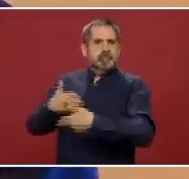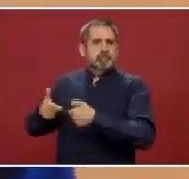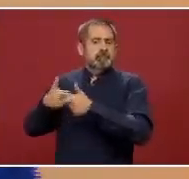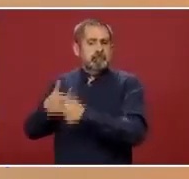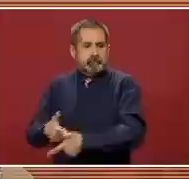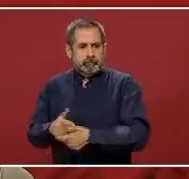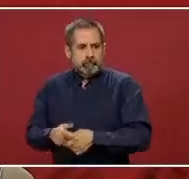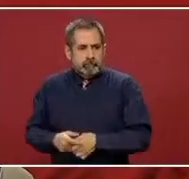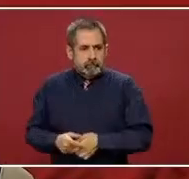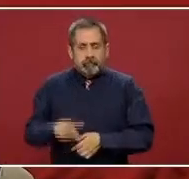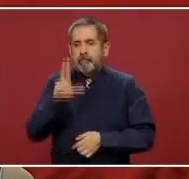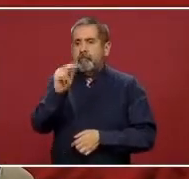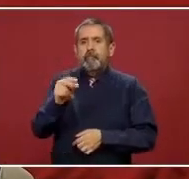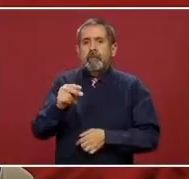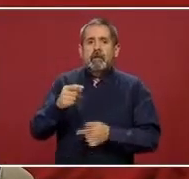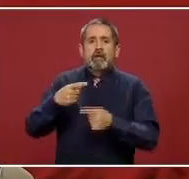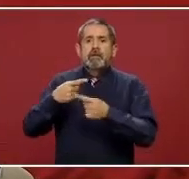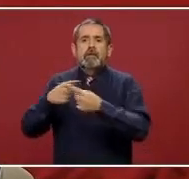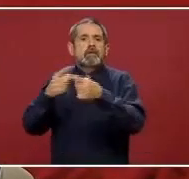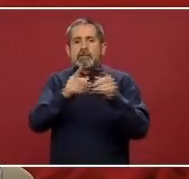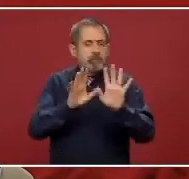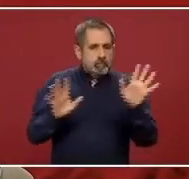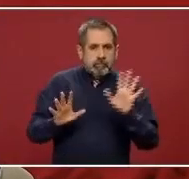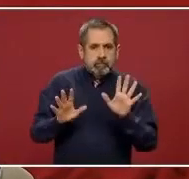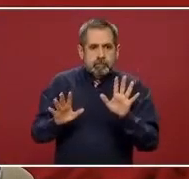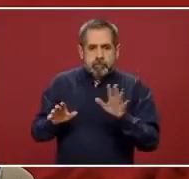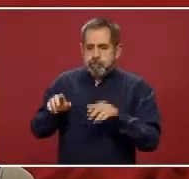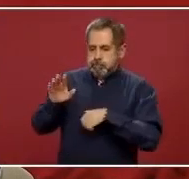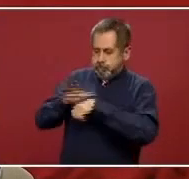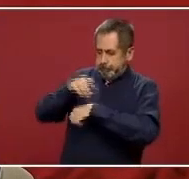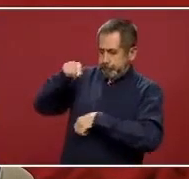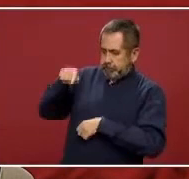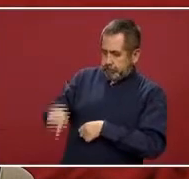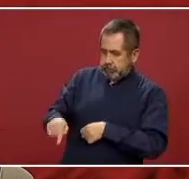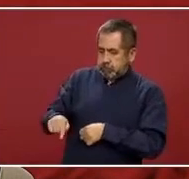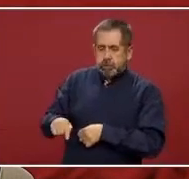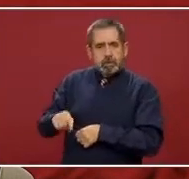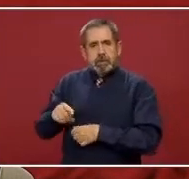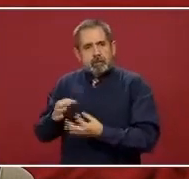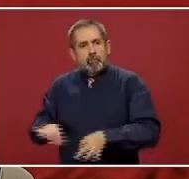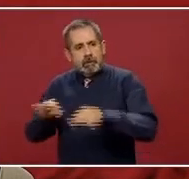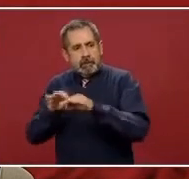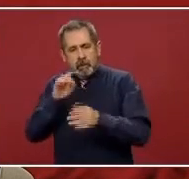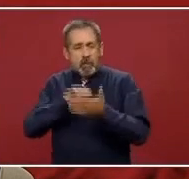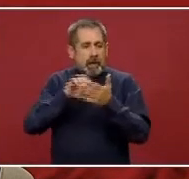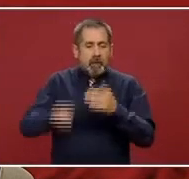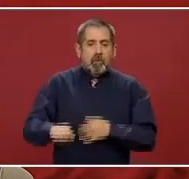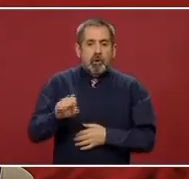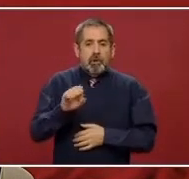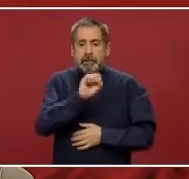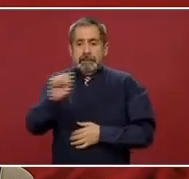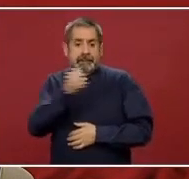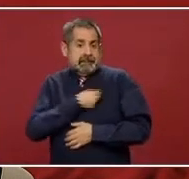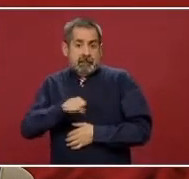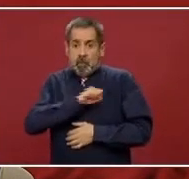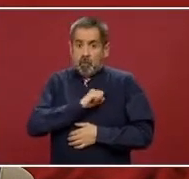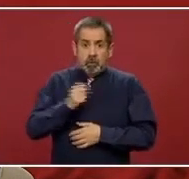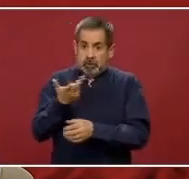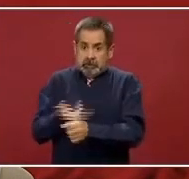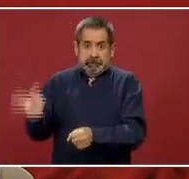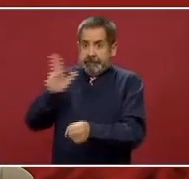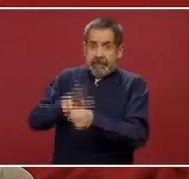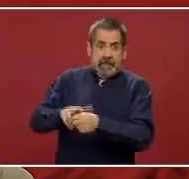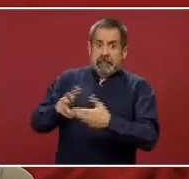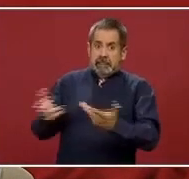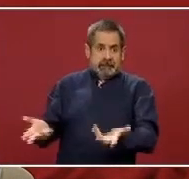Pero no es por sector, es por la función que cumplen. Y les pongo el ejemplo con la Secretaría de Salud. La Secretaría